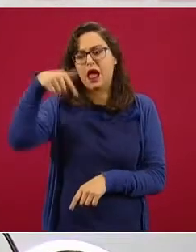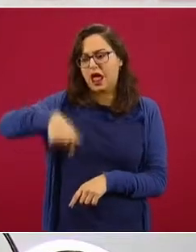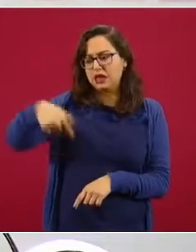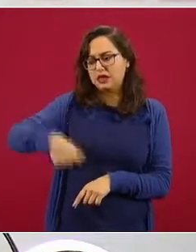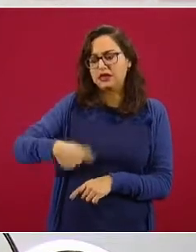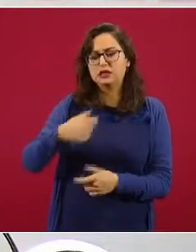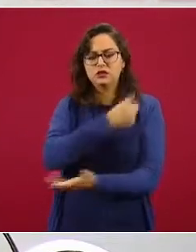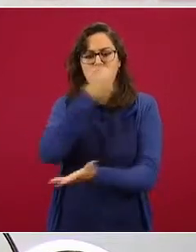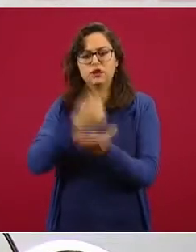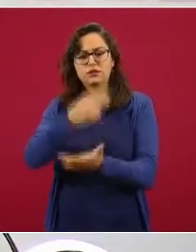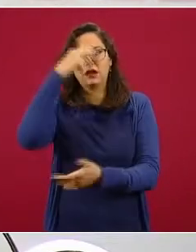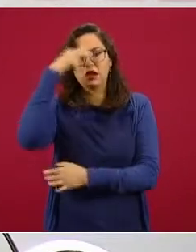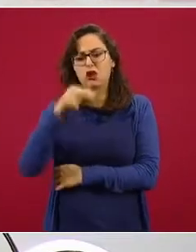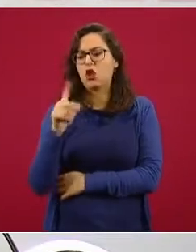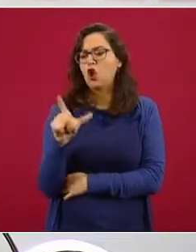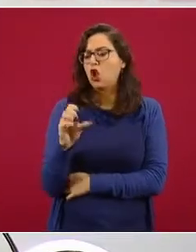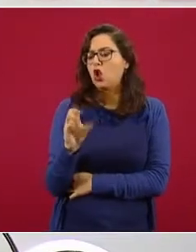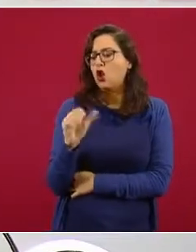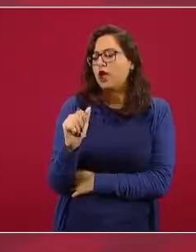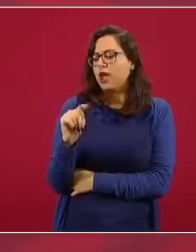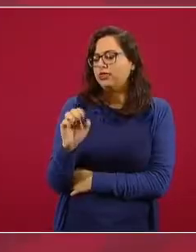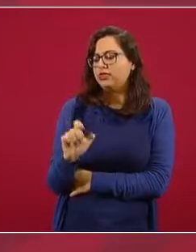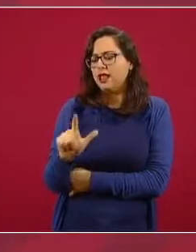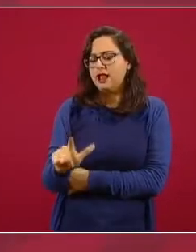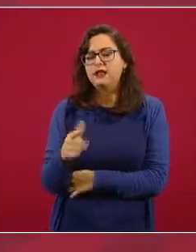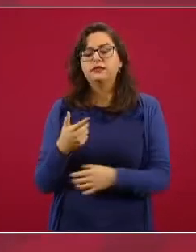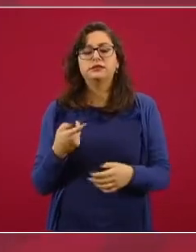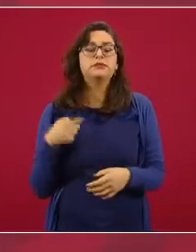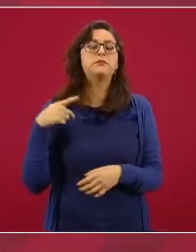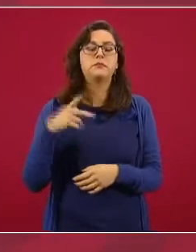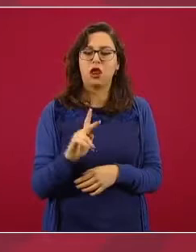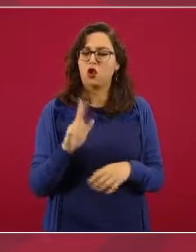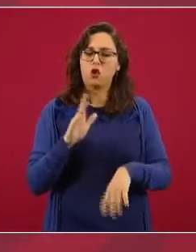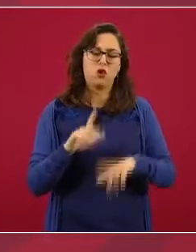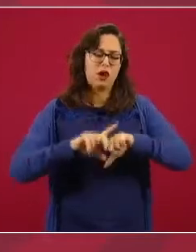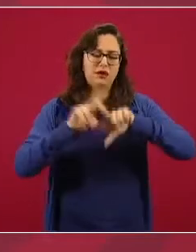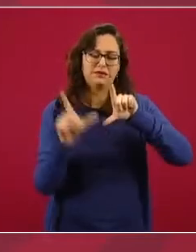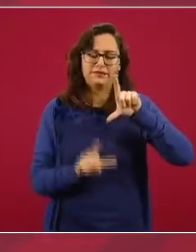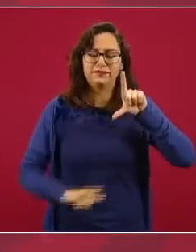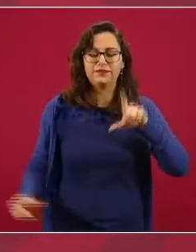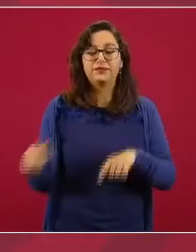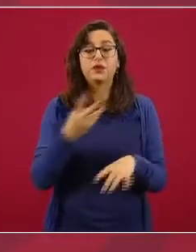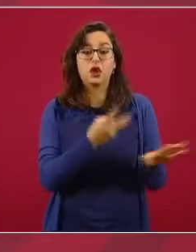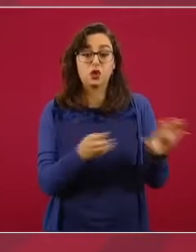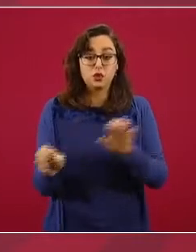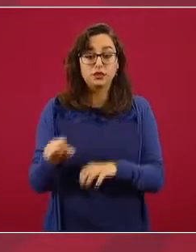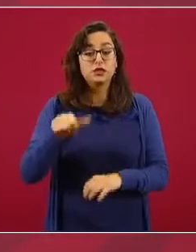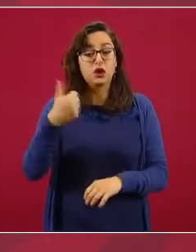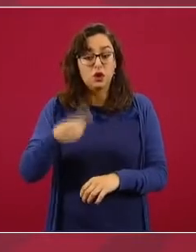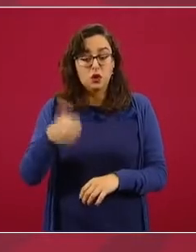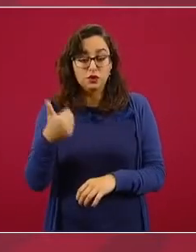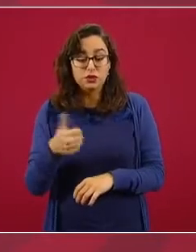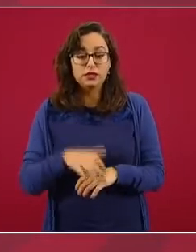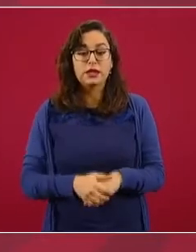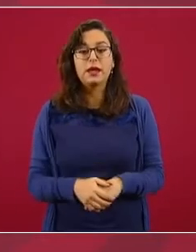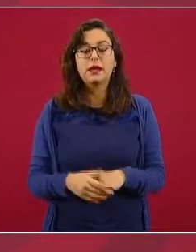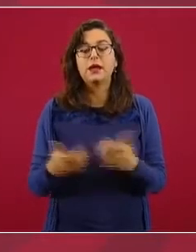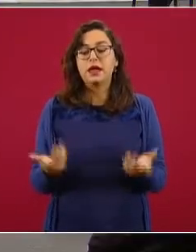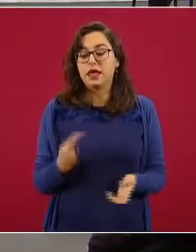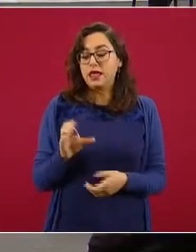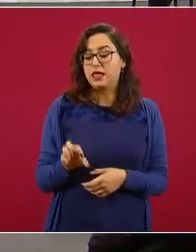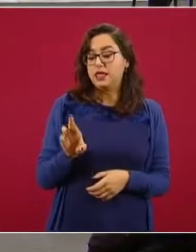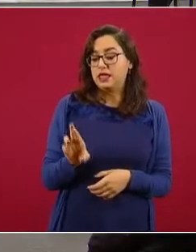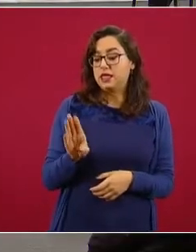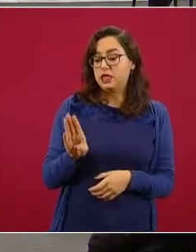Locatel, pero que es universal, es 911. Y a través de este sistema, el CRUM, Centro